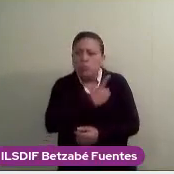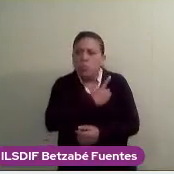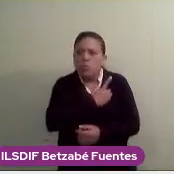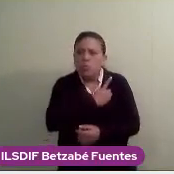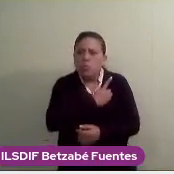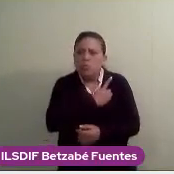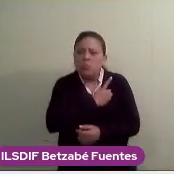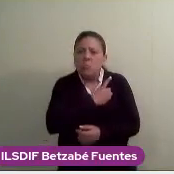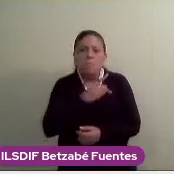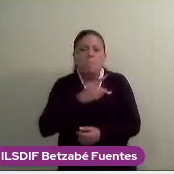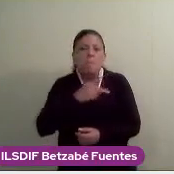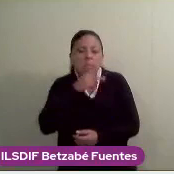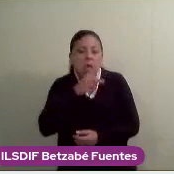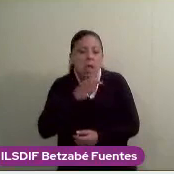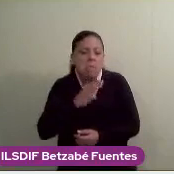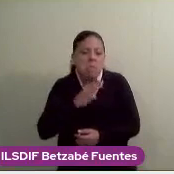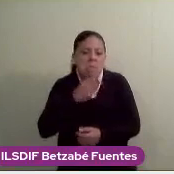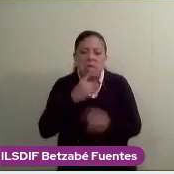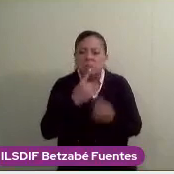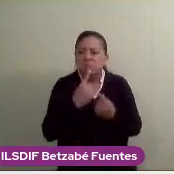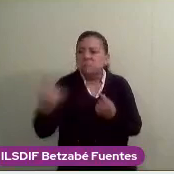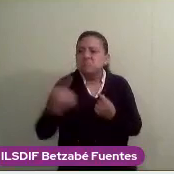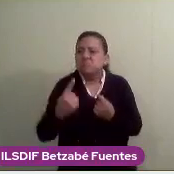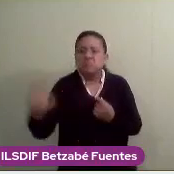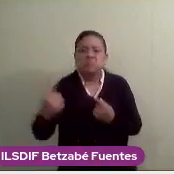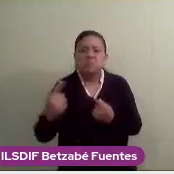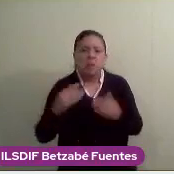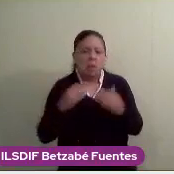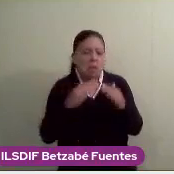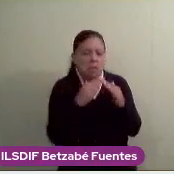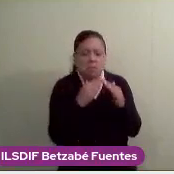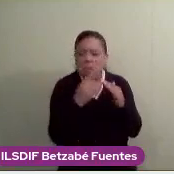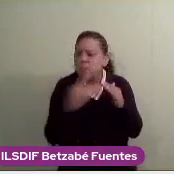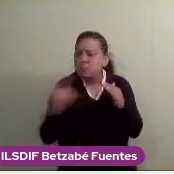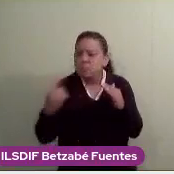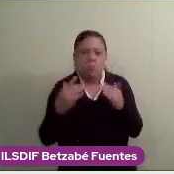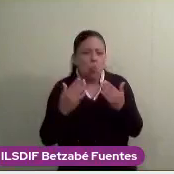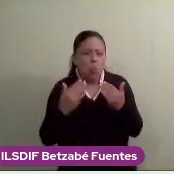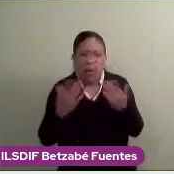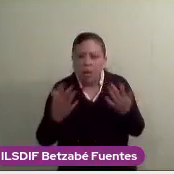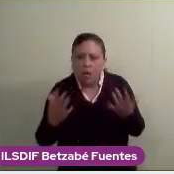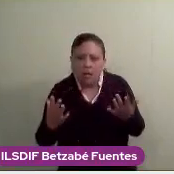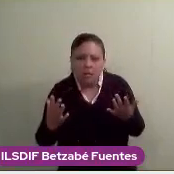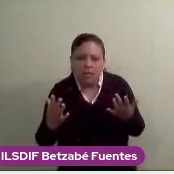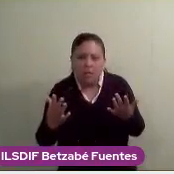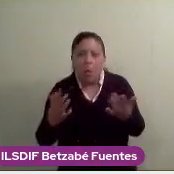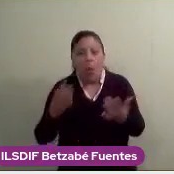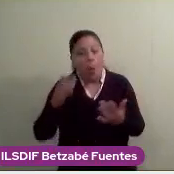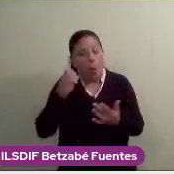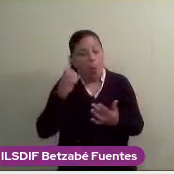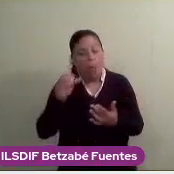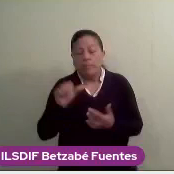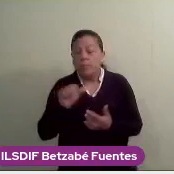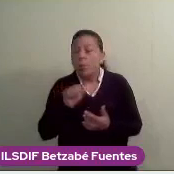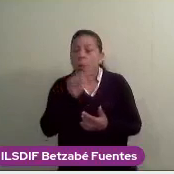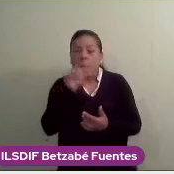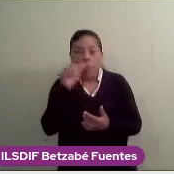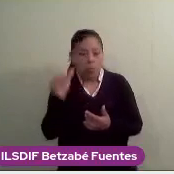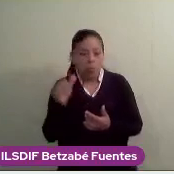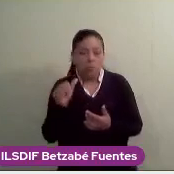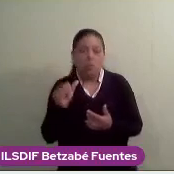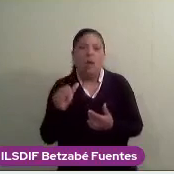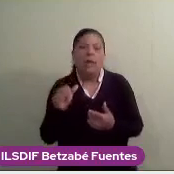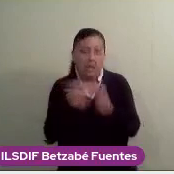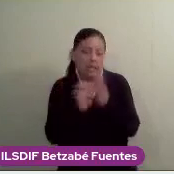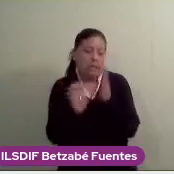ausentes, se refiere de que no están en casa, ¿eh? Un padre ausente puede ser un padre deprimido, puede ser un padre con